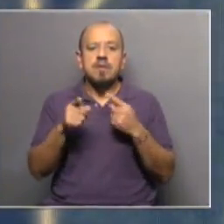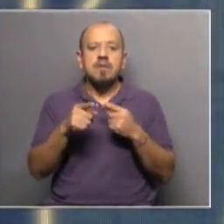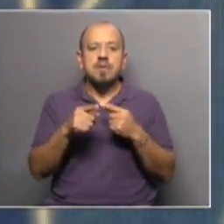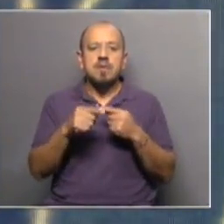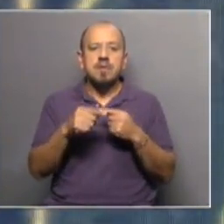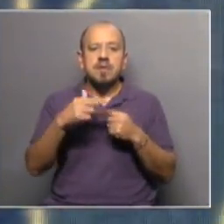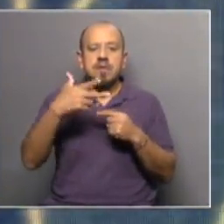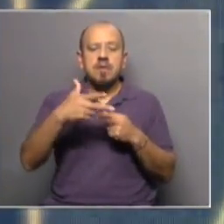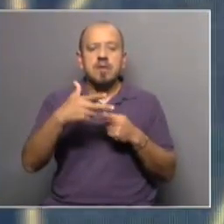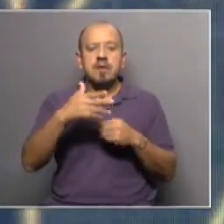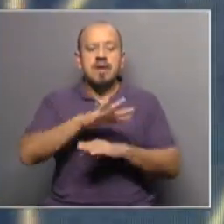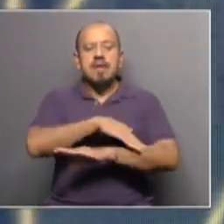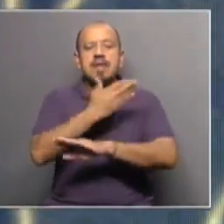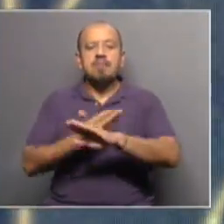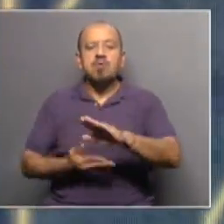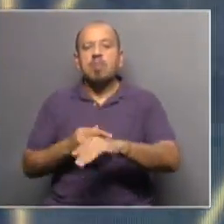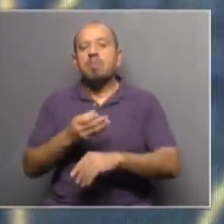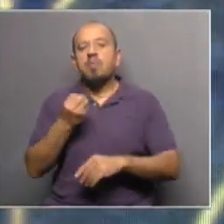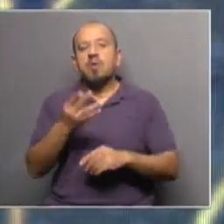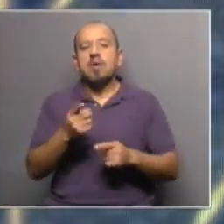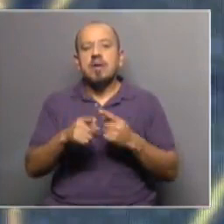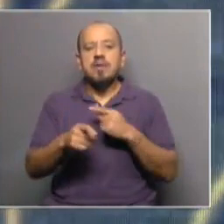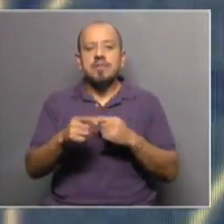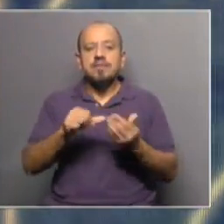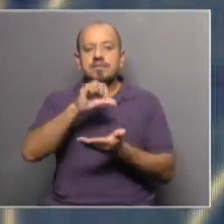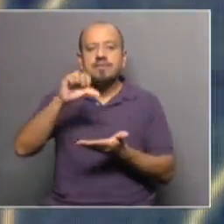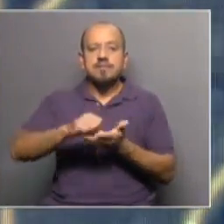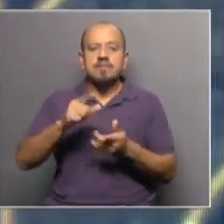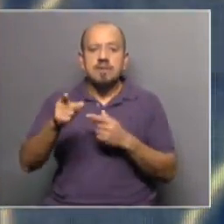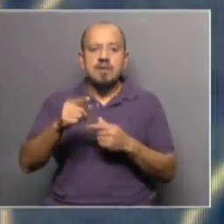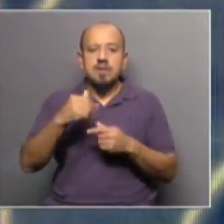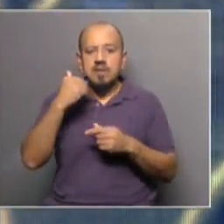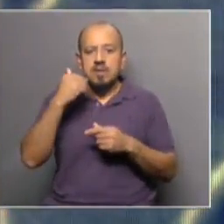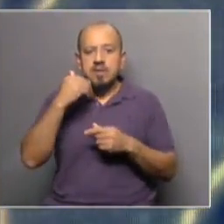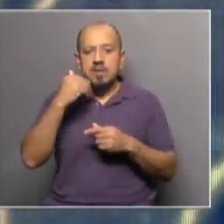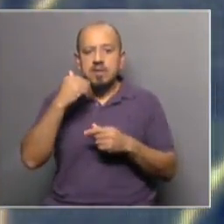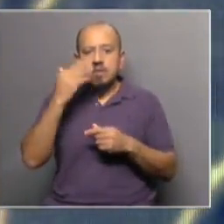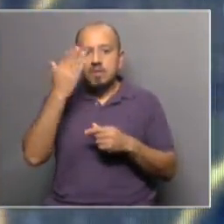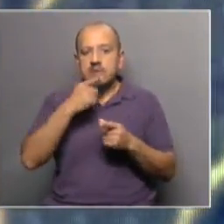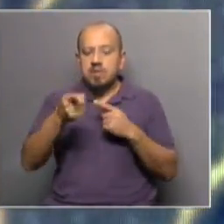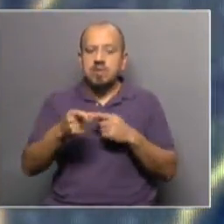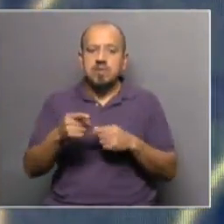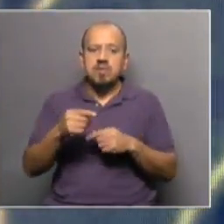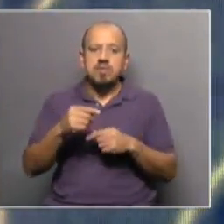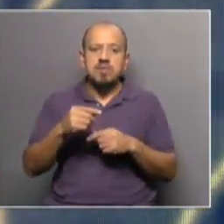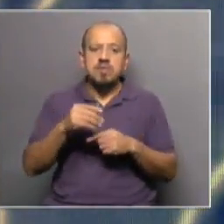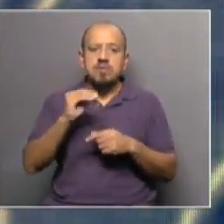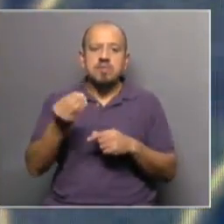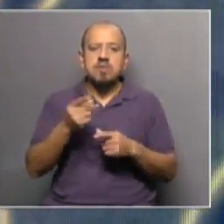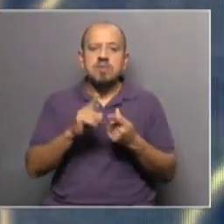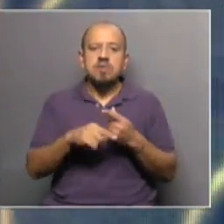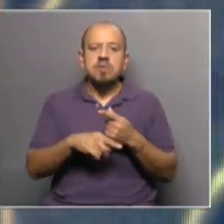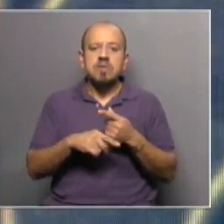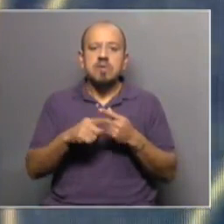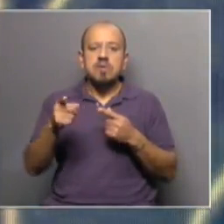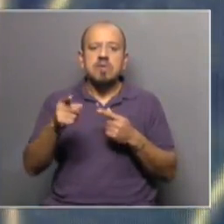himno. Claro. Bueno, porque era un país que mataba a los negros y él perdió su carrera. Y ahora ese es